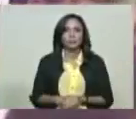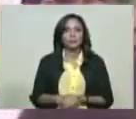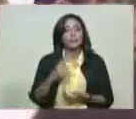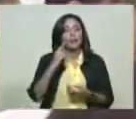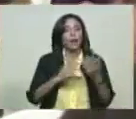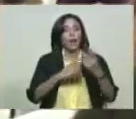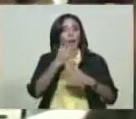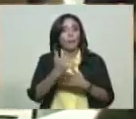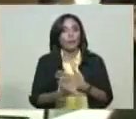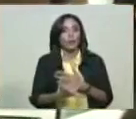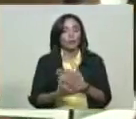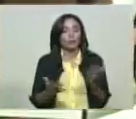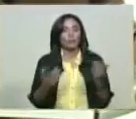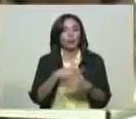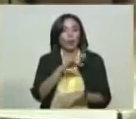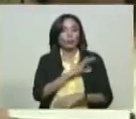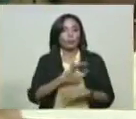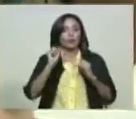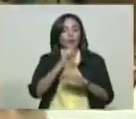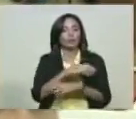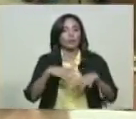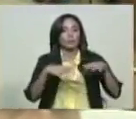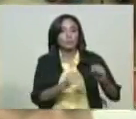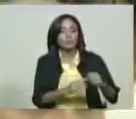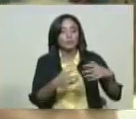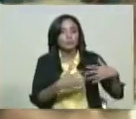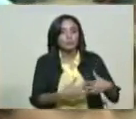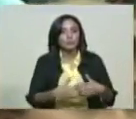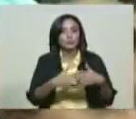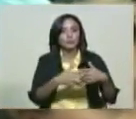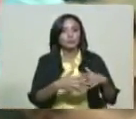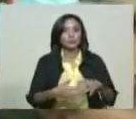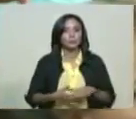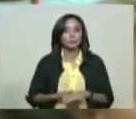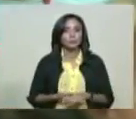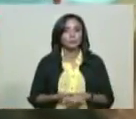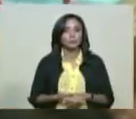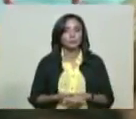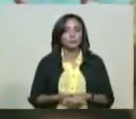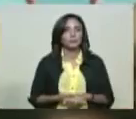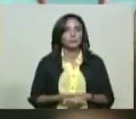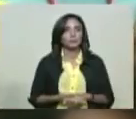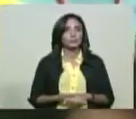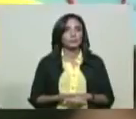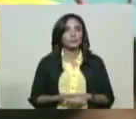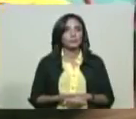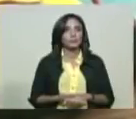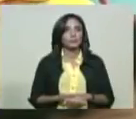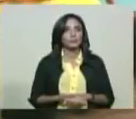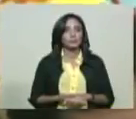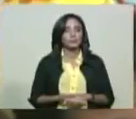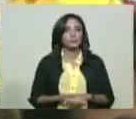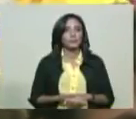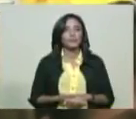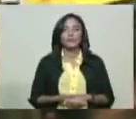proyecto revolucionario socialista antiimperialista tenía un proyecto progresista democrático de izquierda